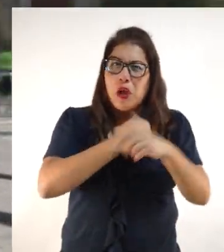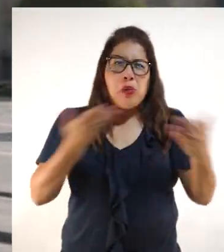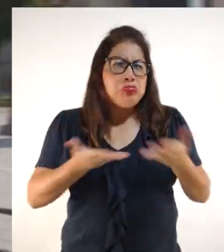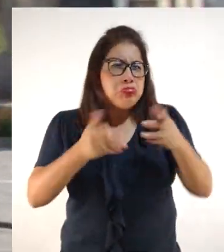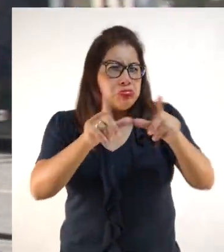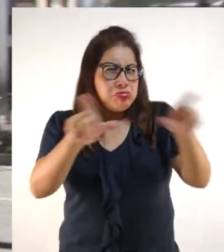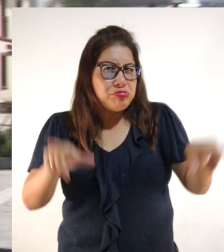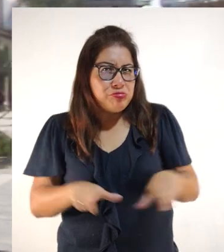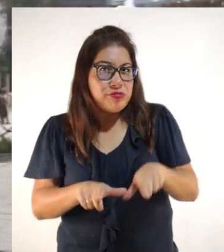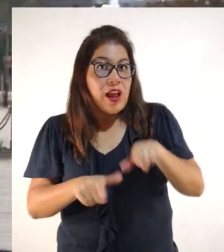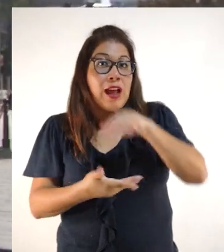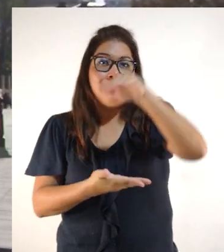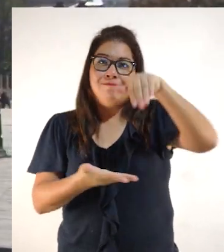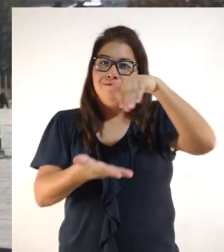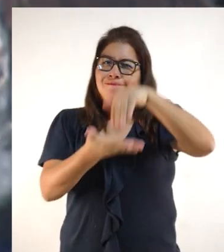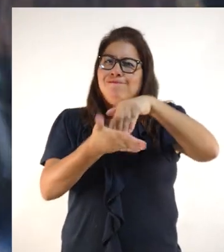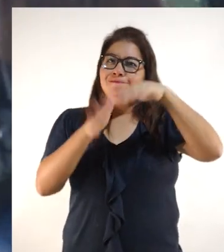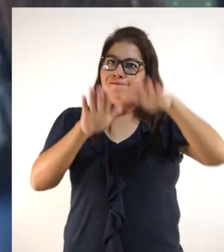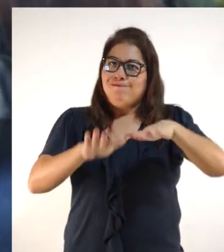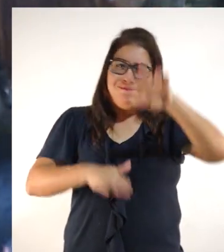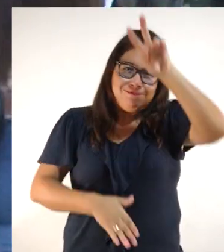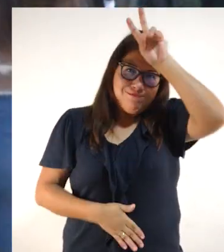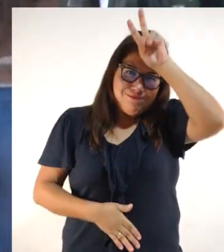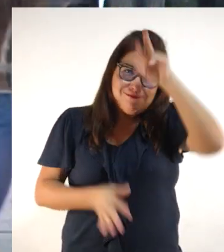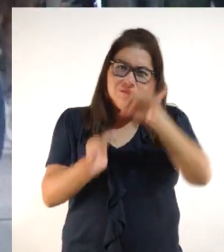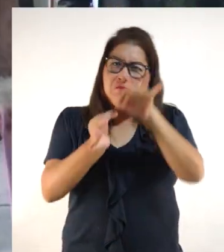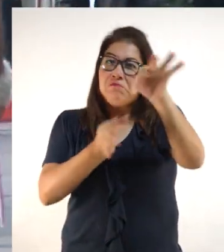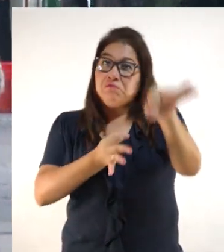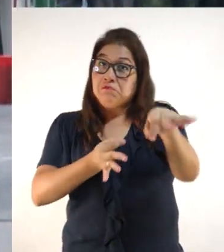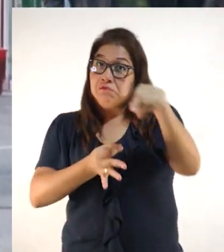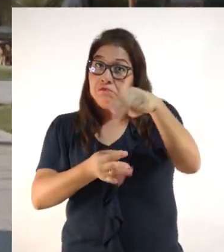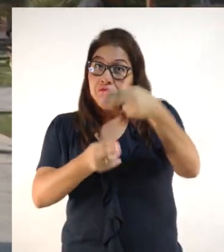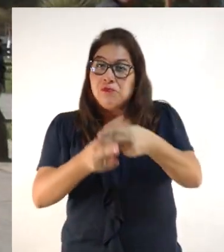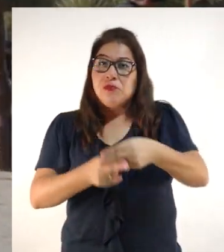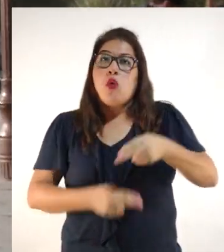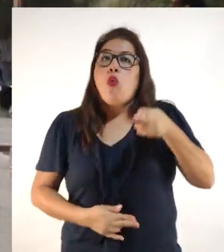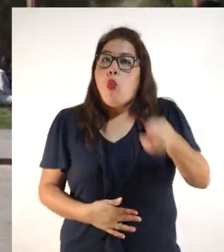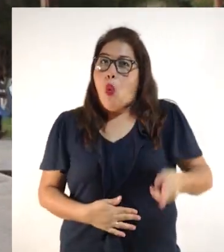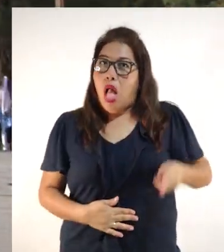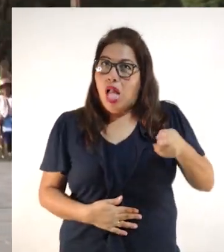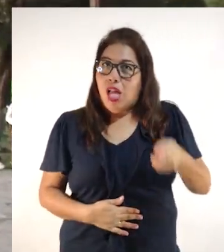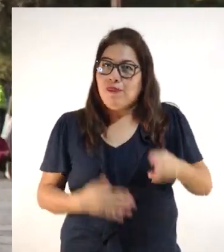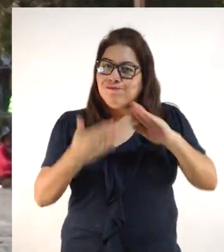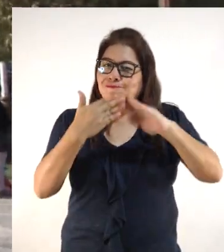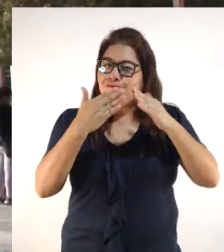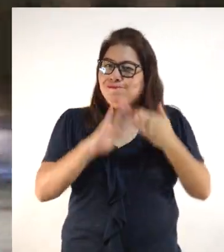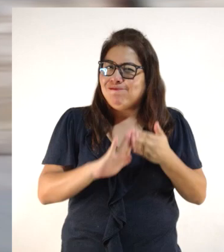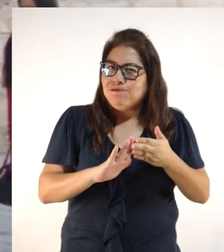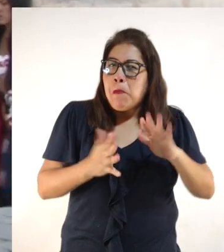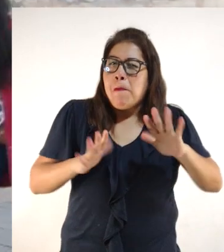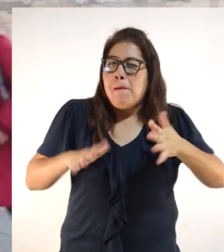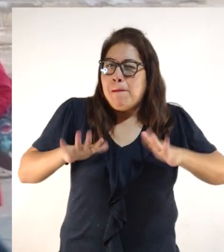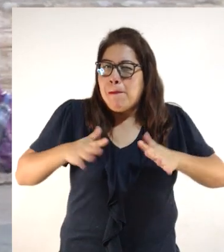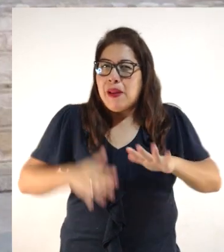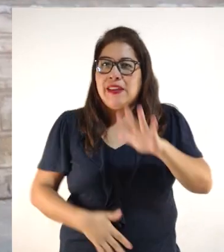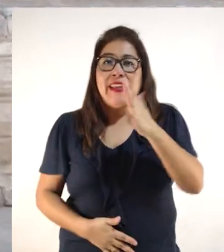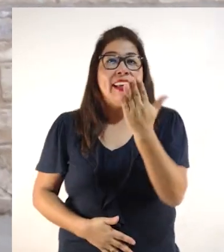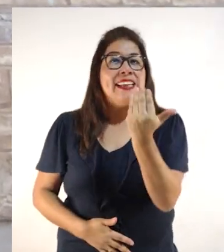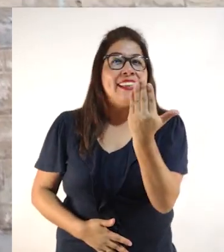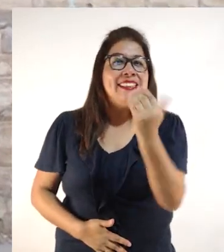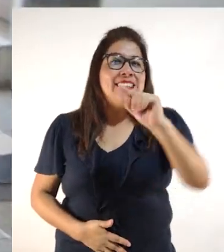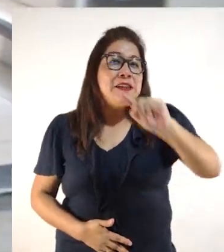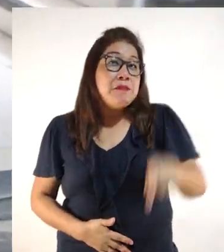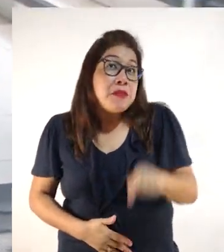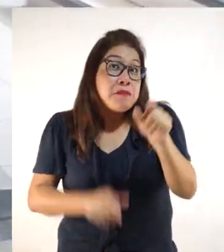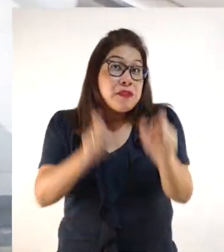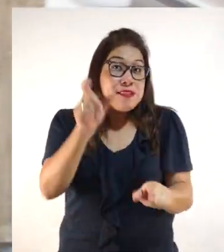Junín, ubicado en el centro del país, que tiene como capital a la ciudad de Huancayo. Con un promedio de